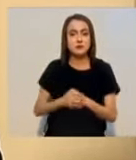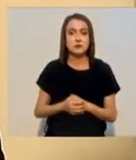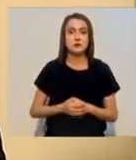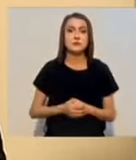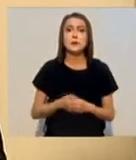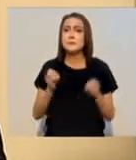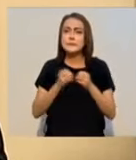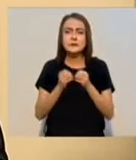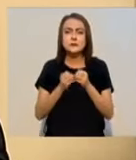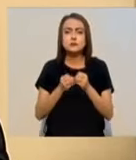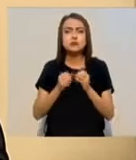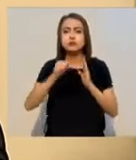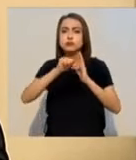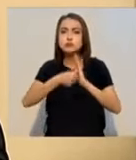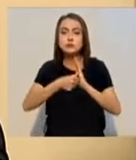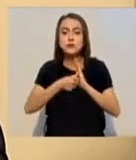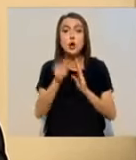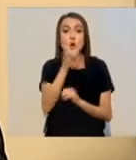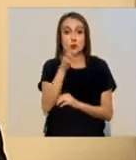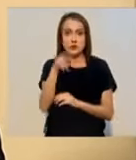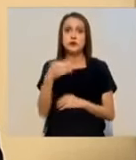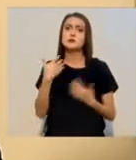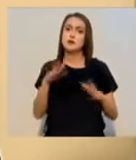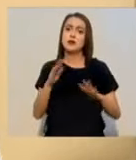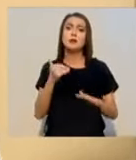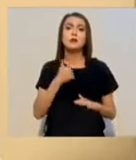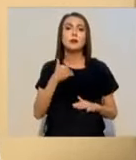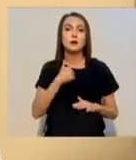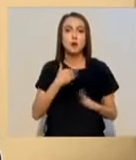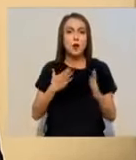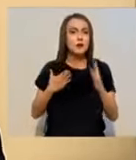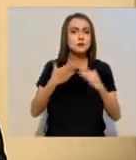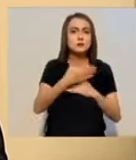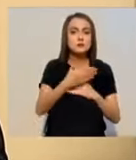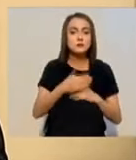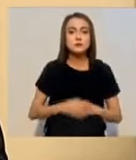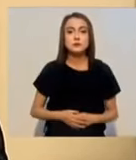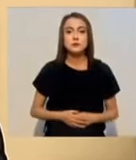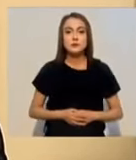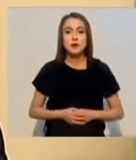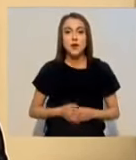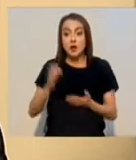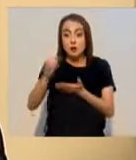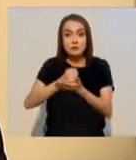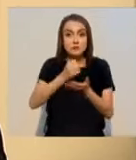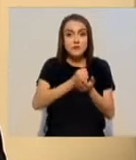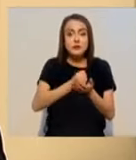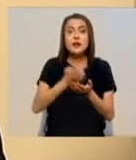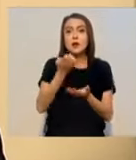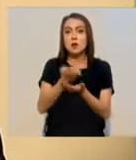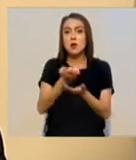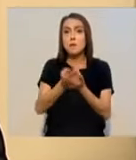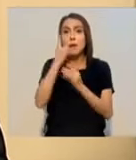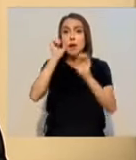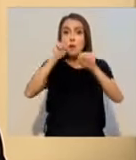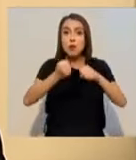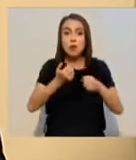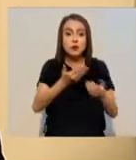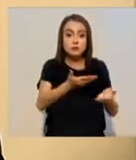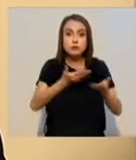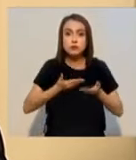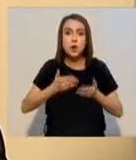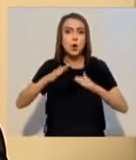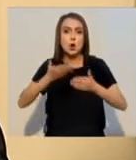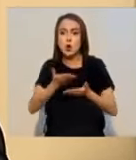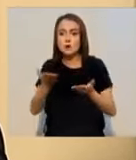Entre los que destacan y que Costa Rica ha tenido acceso a recursos económicos para la adquisición de